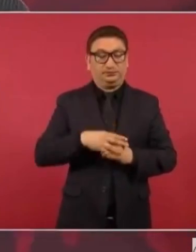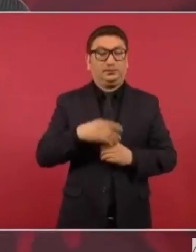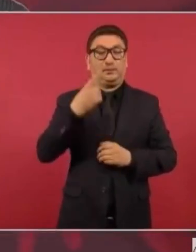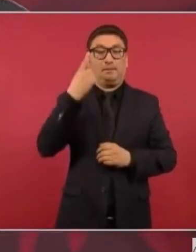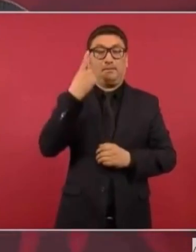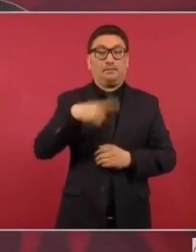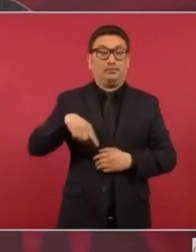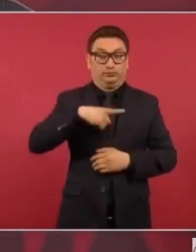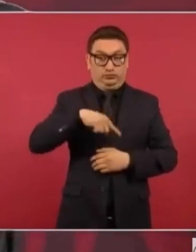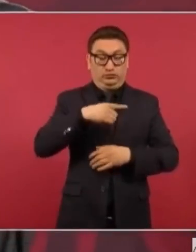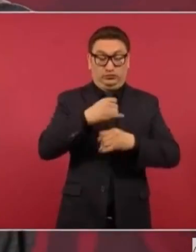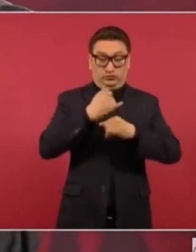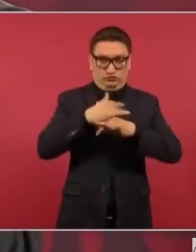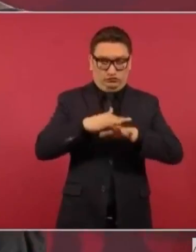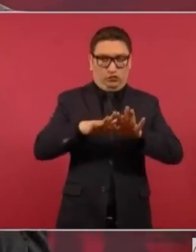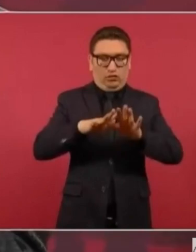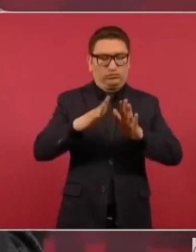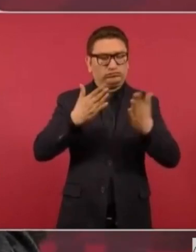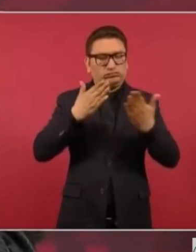y dimensionemos